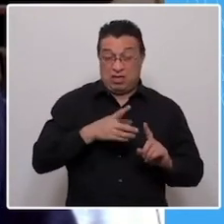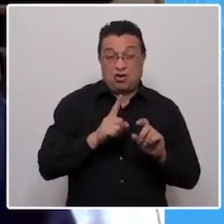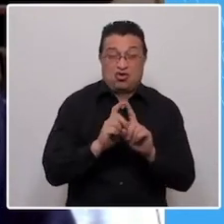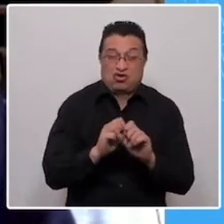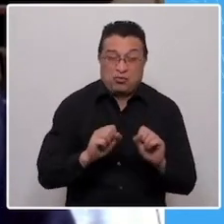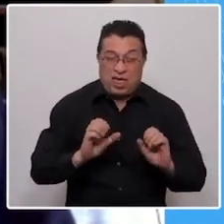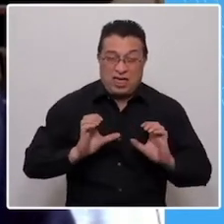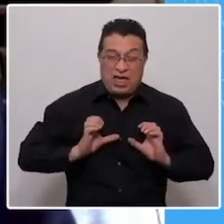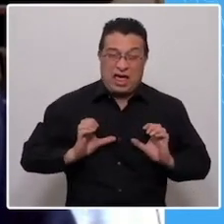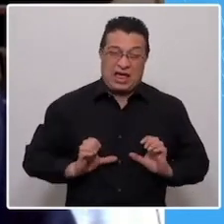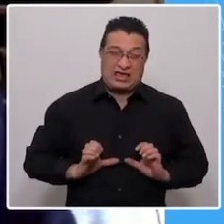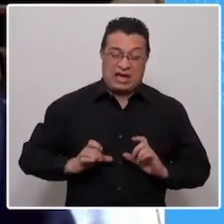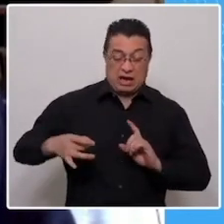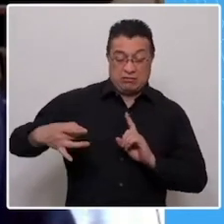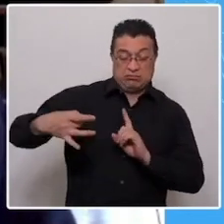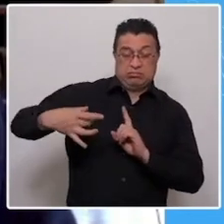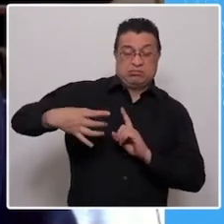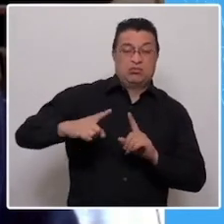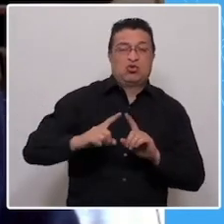Entonces,